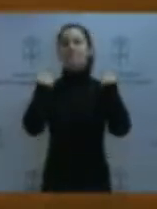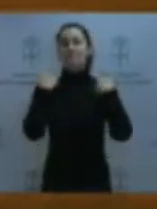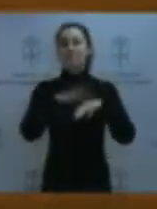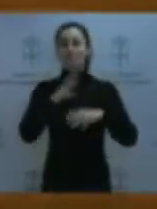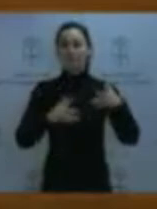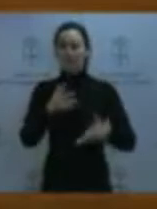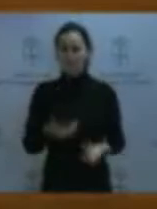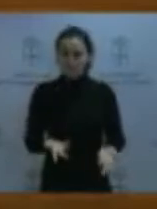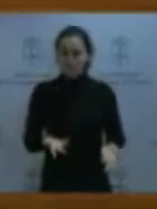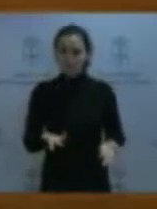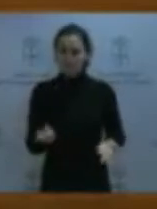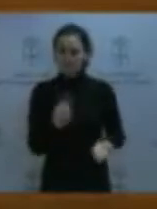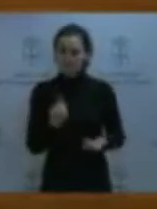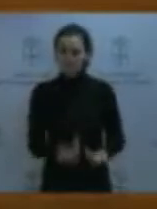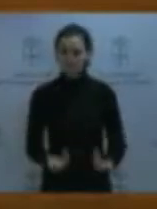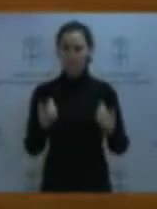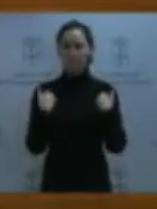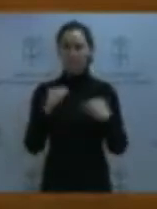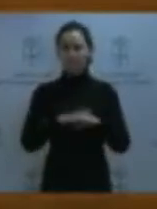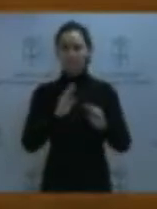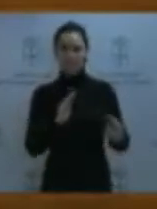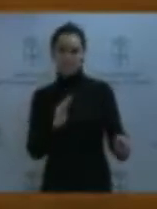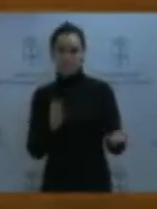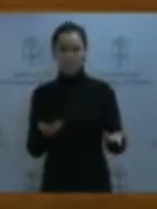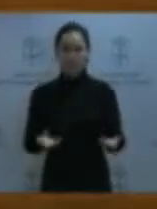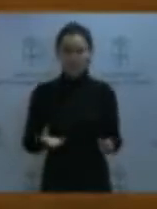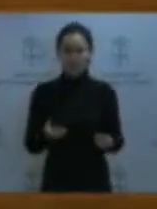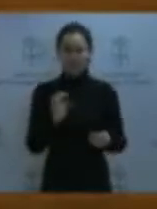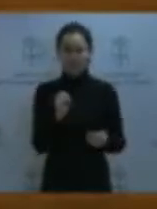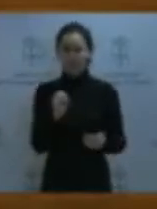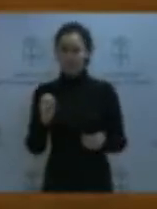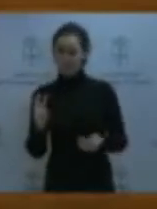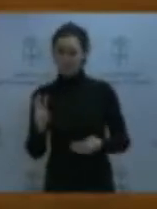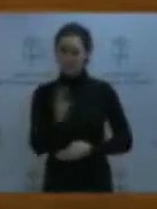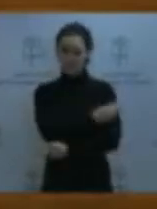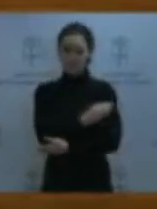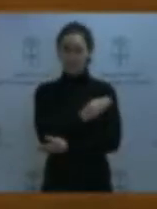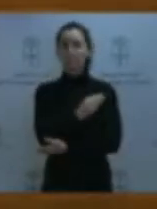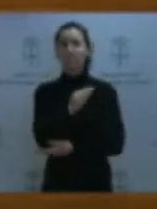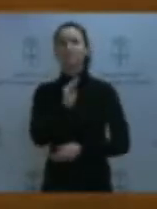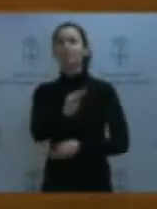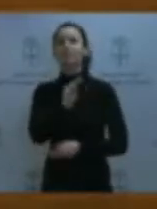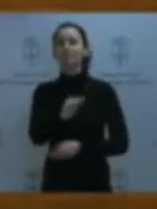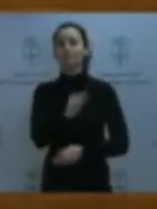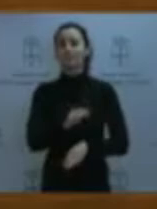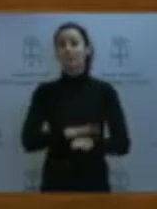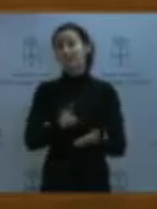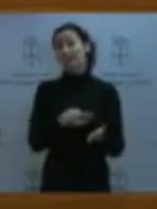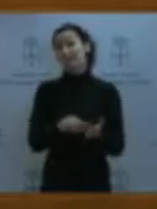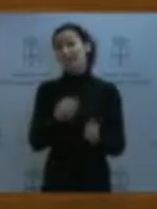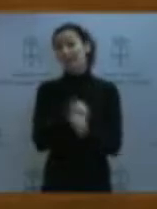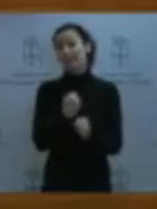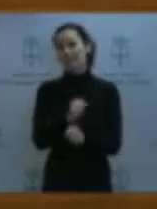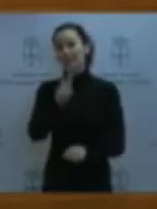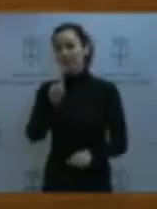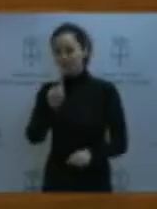contables, porque les hacemos cargar las escuelas 0 a 3 y de paso les pedimos y reclamamos que devuelvan el dinero de los planes de empleo a 21 ayuntamientos.